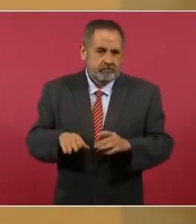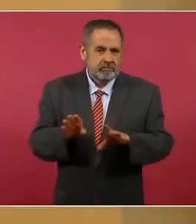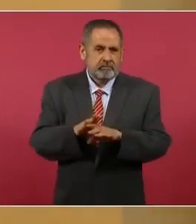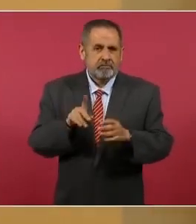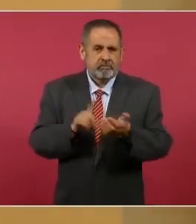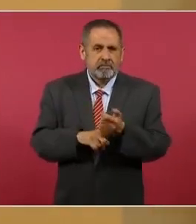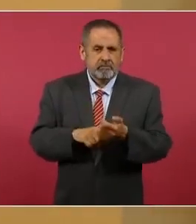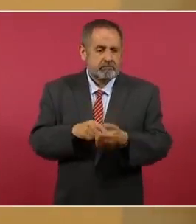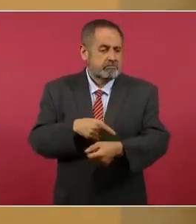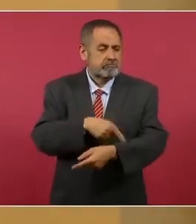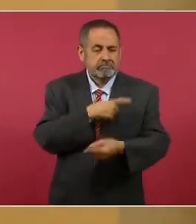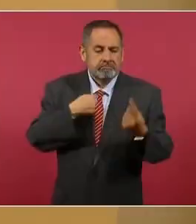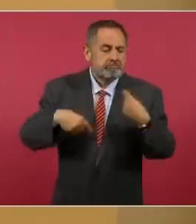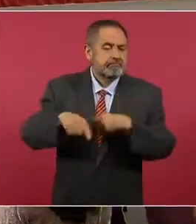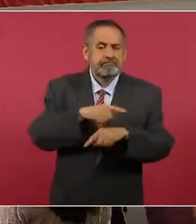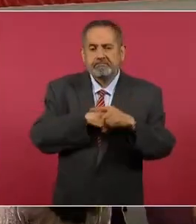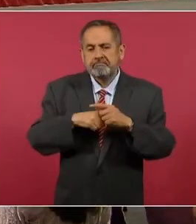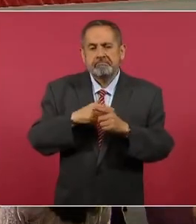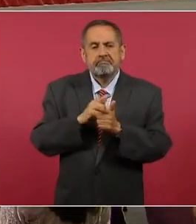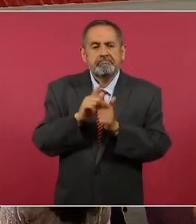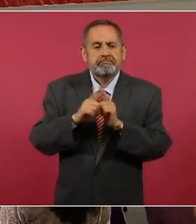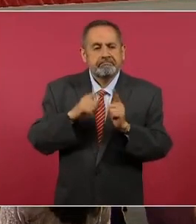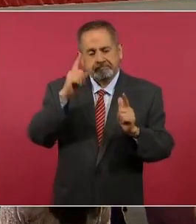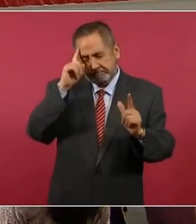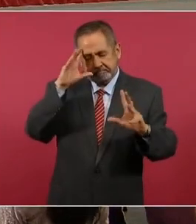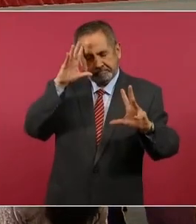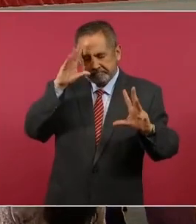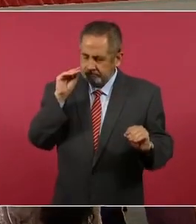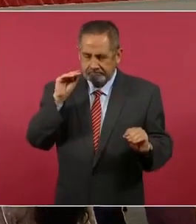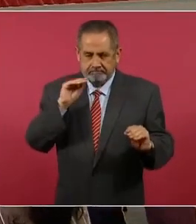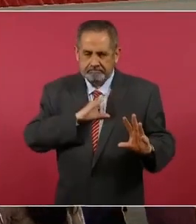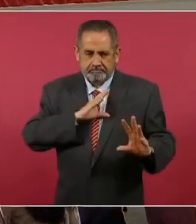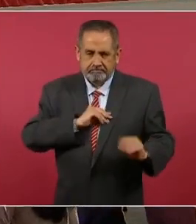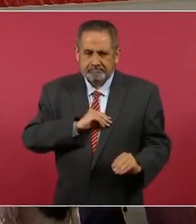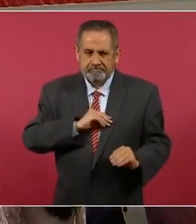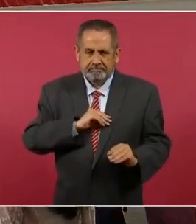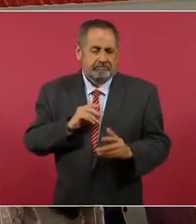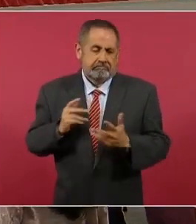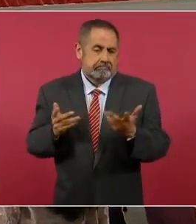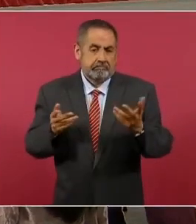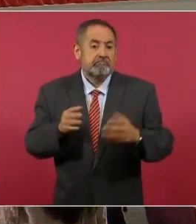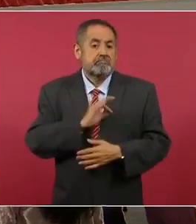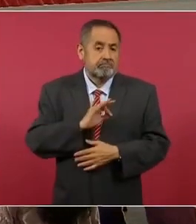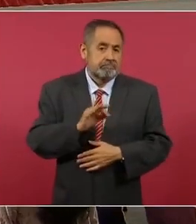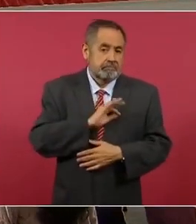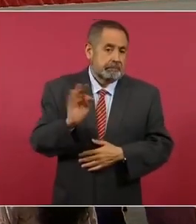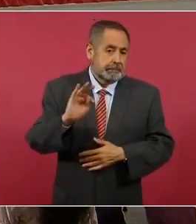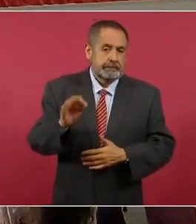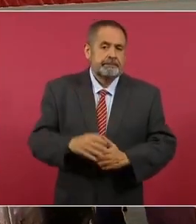la circulación cerebral como en las otras partes del organismo. La siguiente.